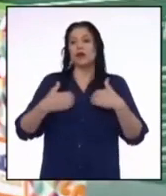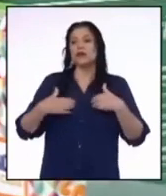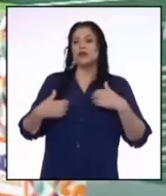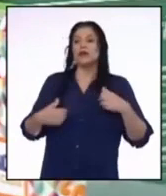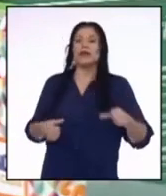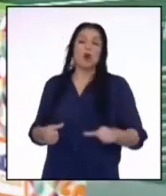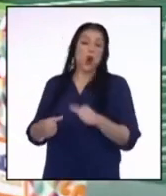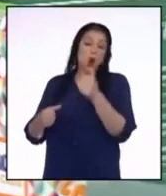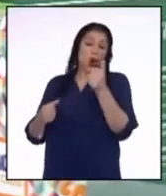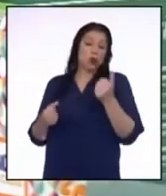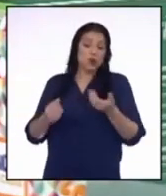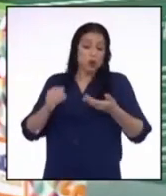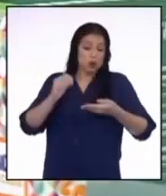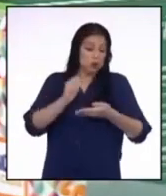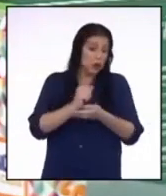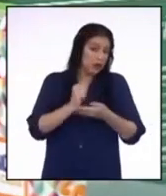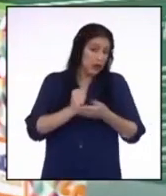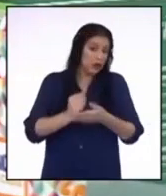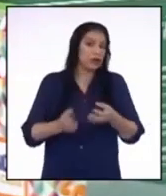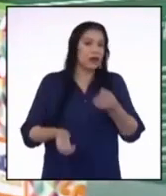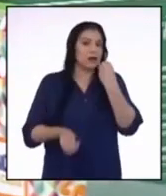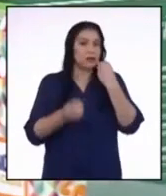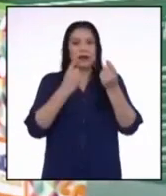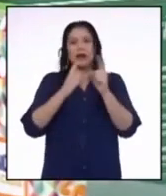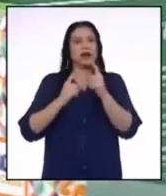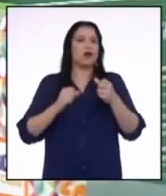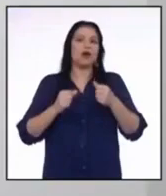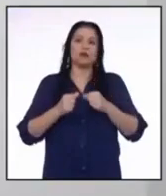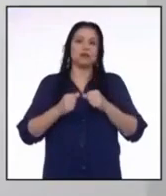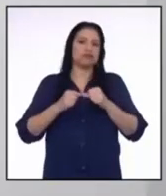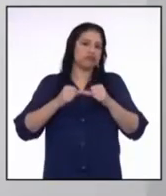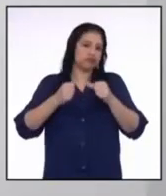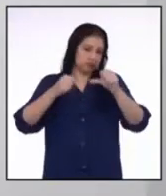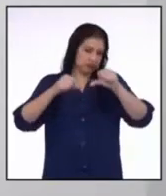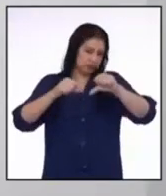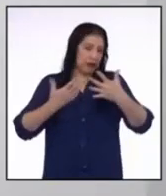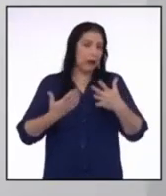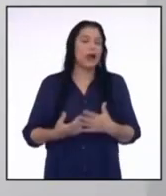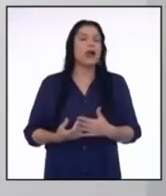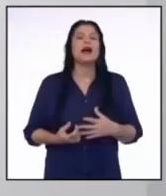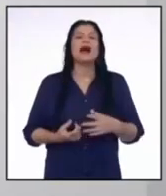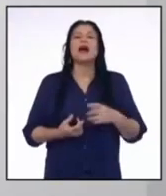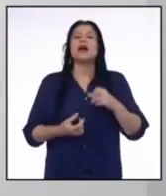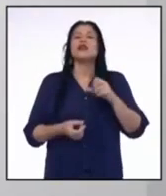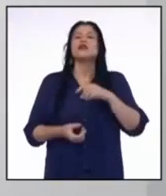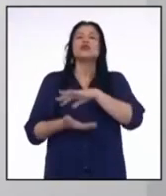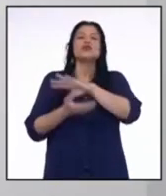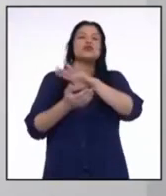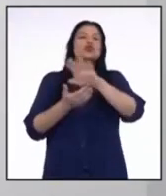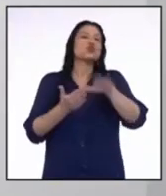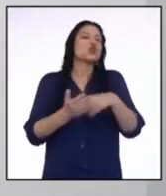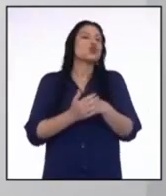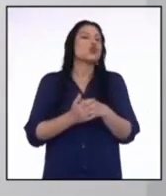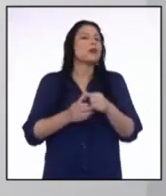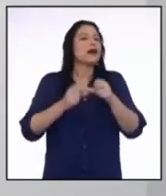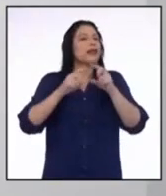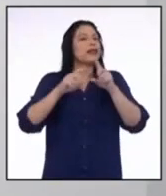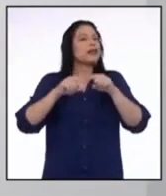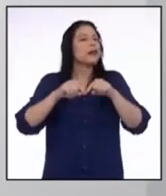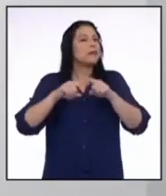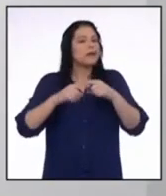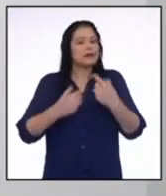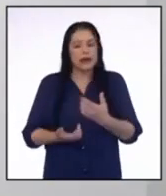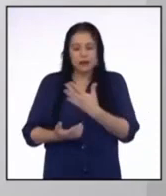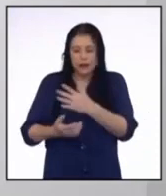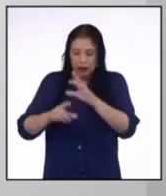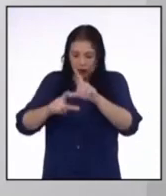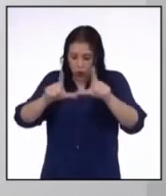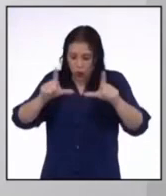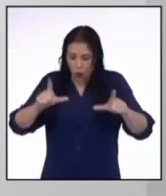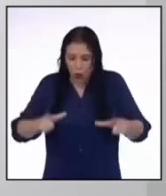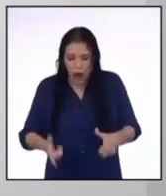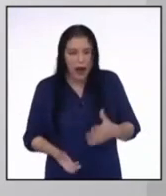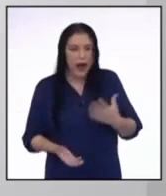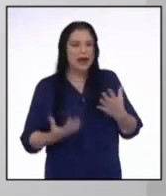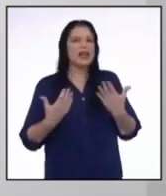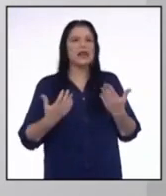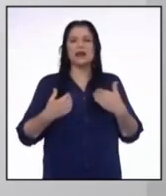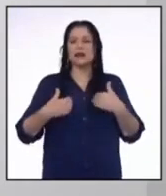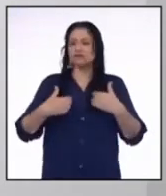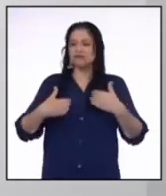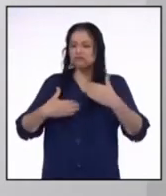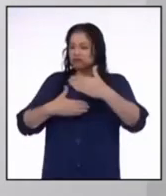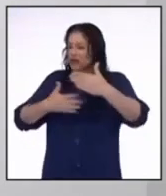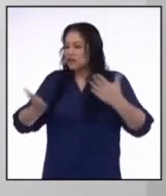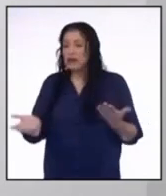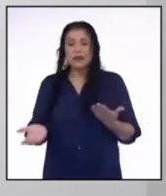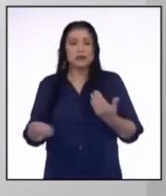otras reservas en la casa, pero de alimentos no perecibles. Todo dependerá de las condiciones físicas y del espacio con que cuente